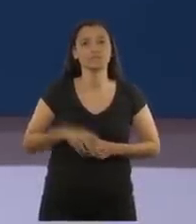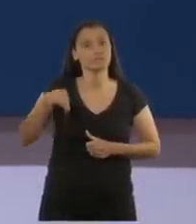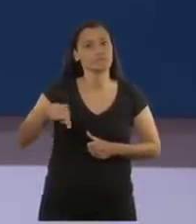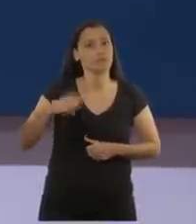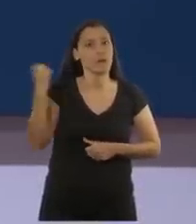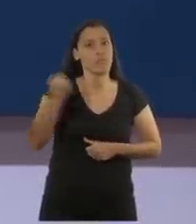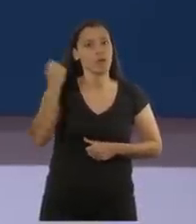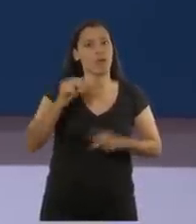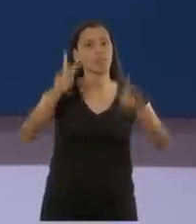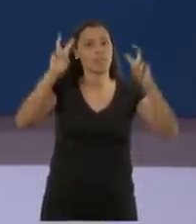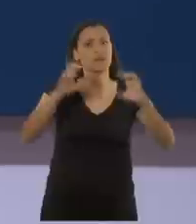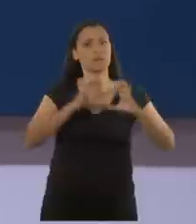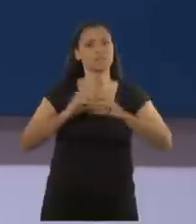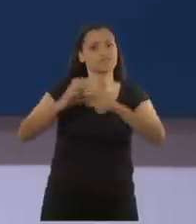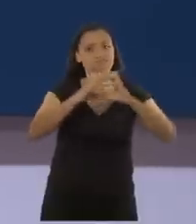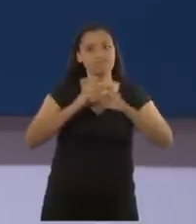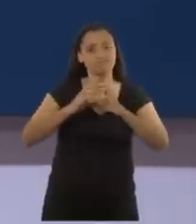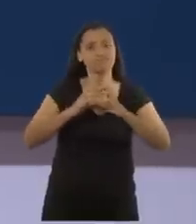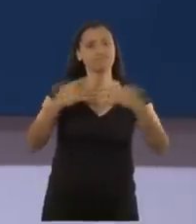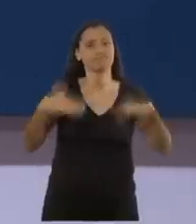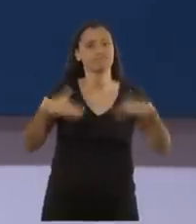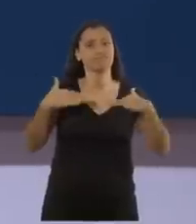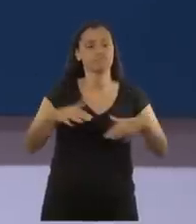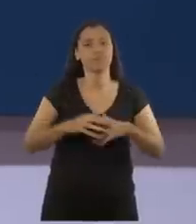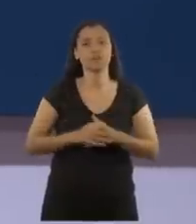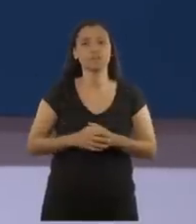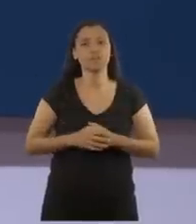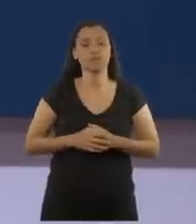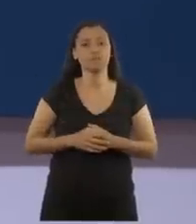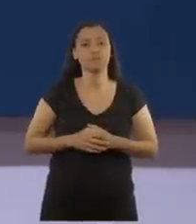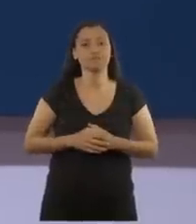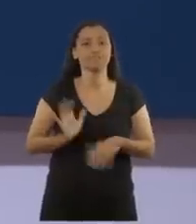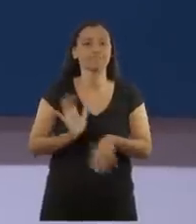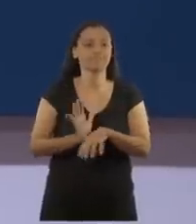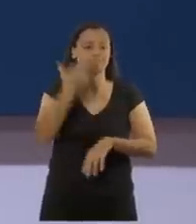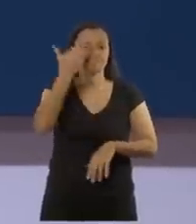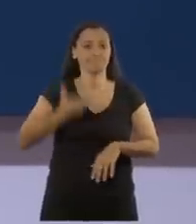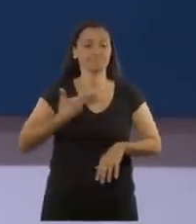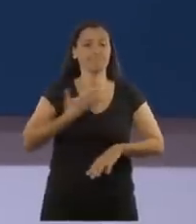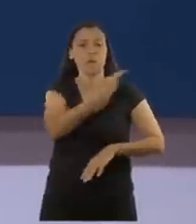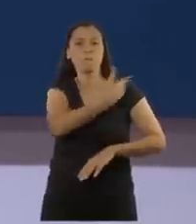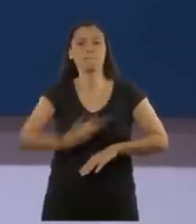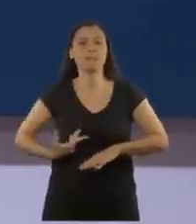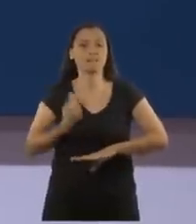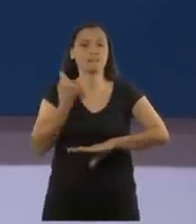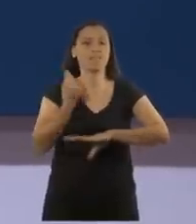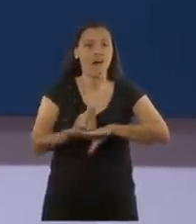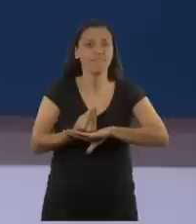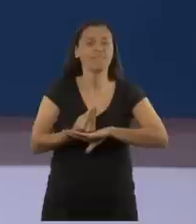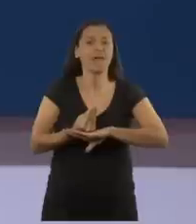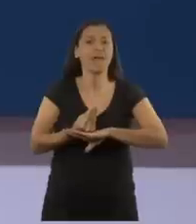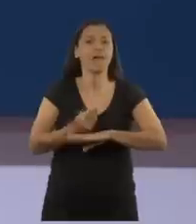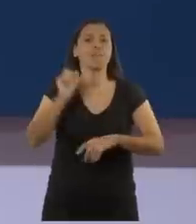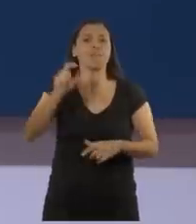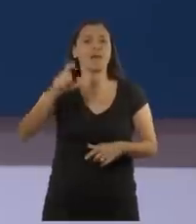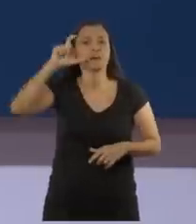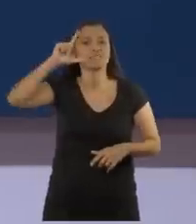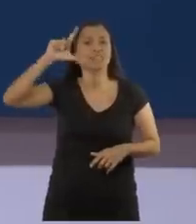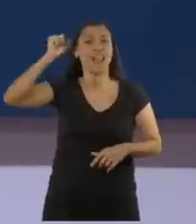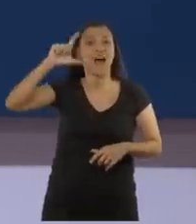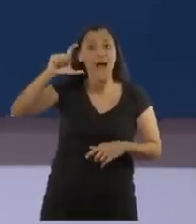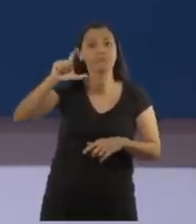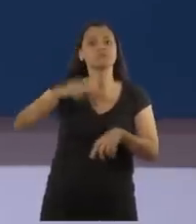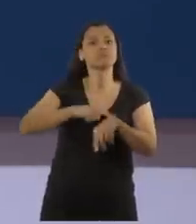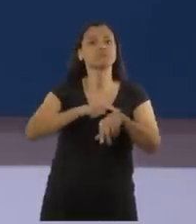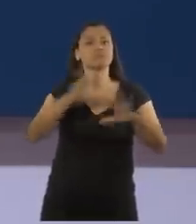hoy me toca hablar en mi condición de presidente pro témpore de la celac somos la comunidad de